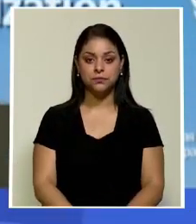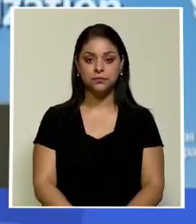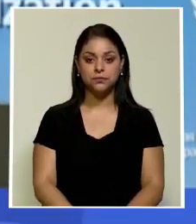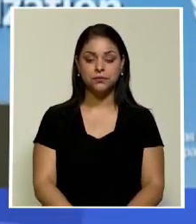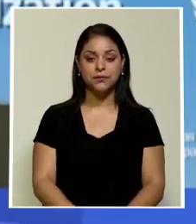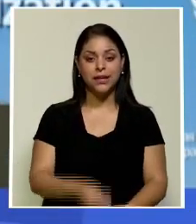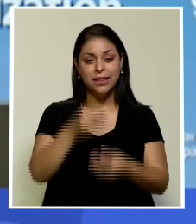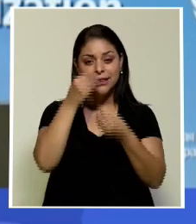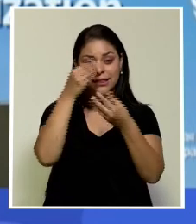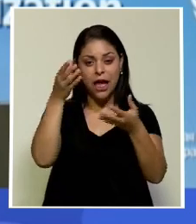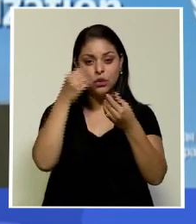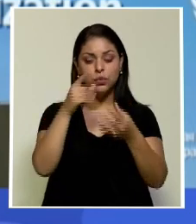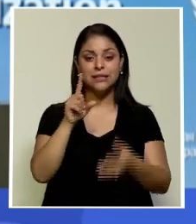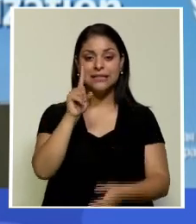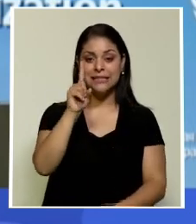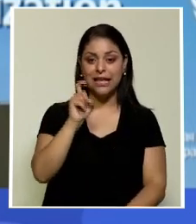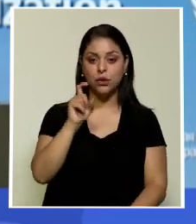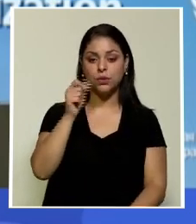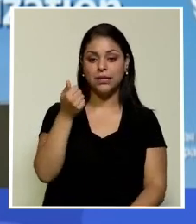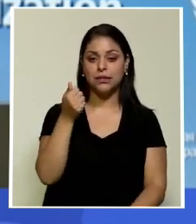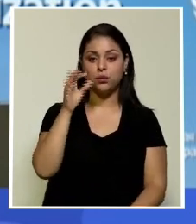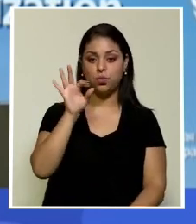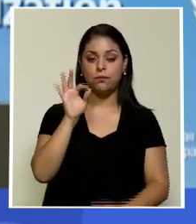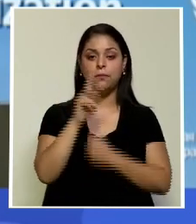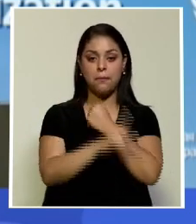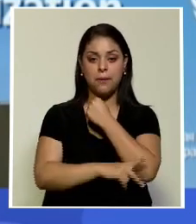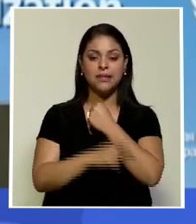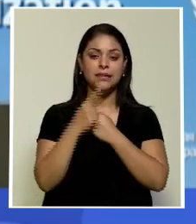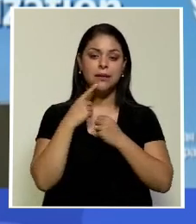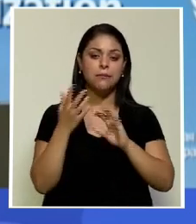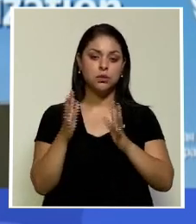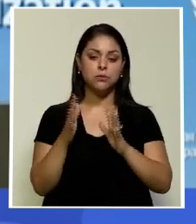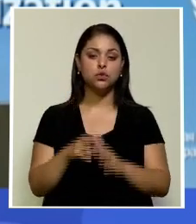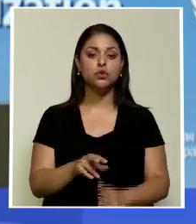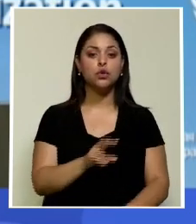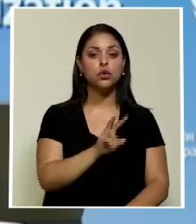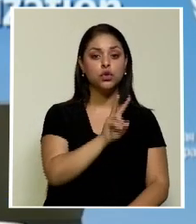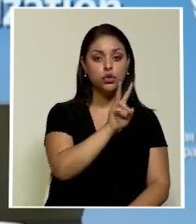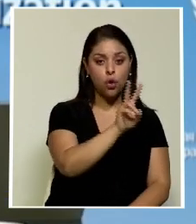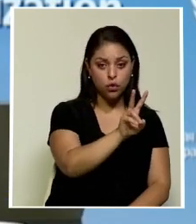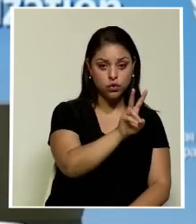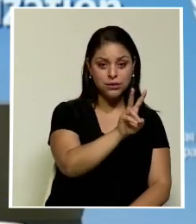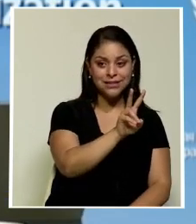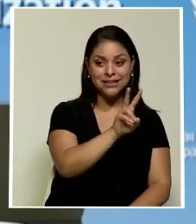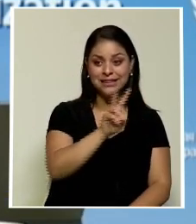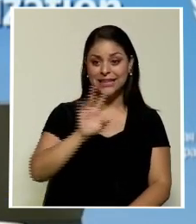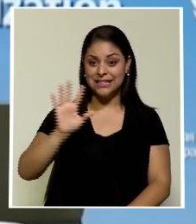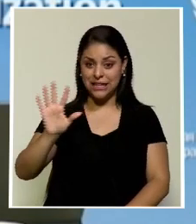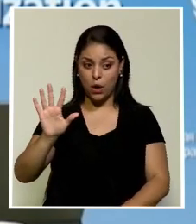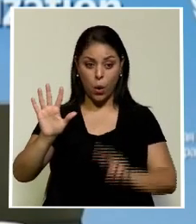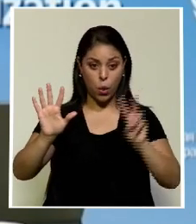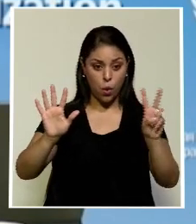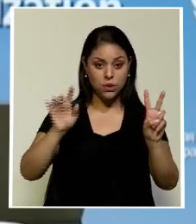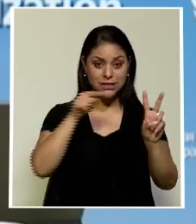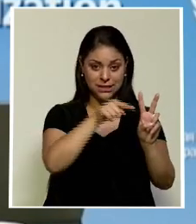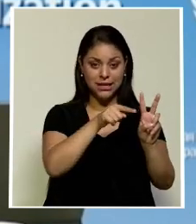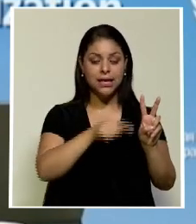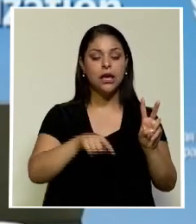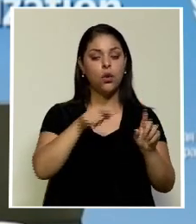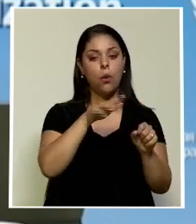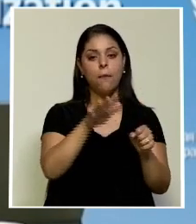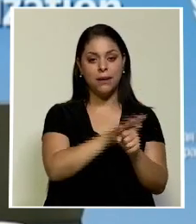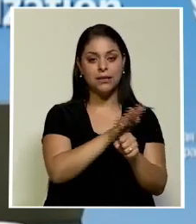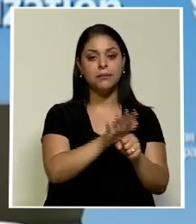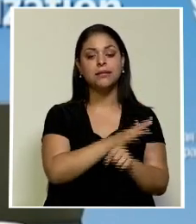Los datos de 119 países sugieren que en promedio 2 de cada 5 trabajadores de la salud en todo el mundo están